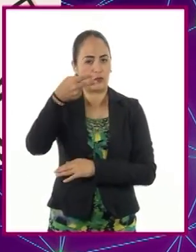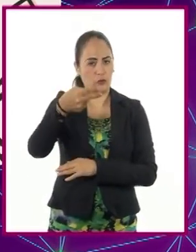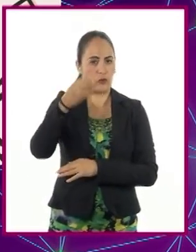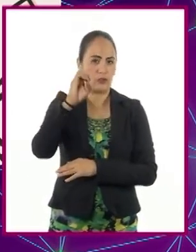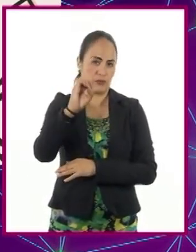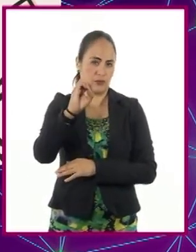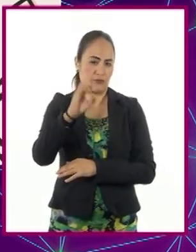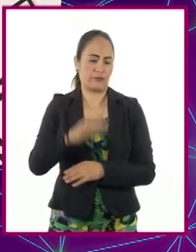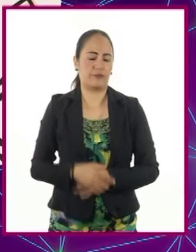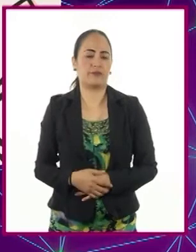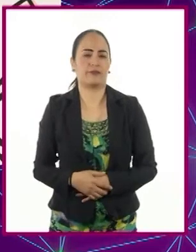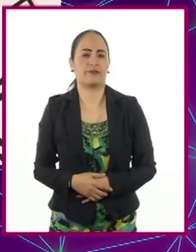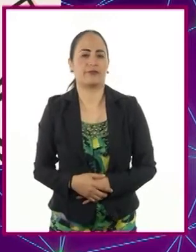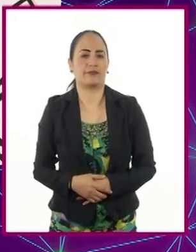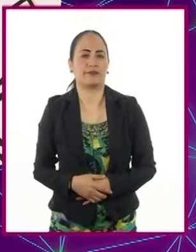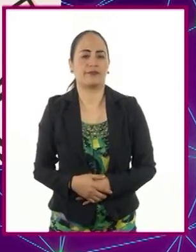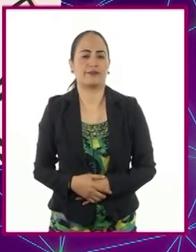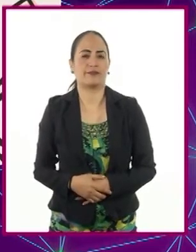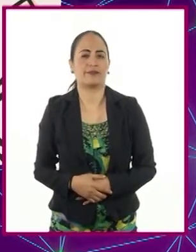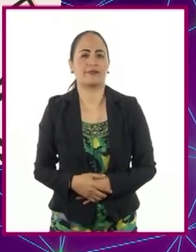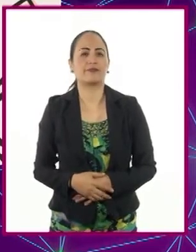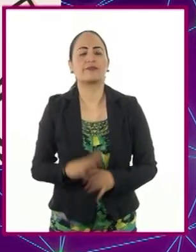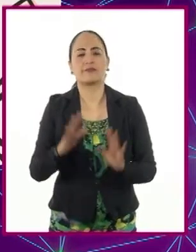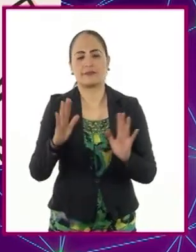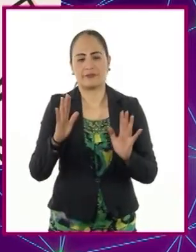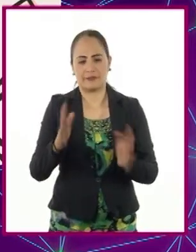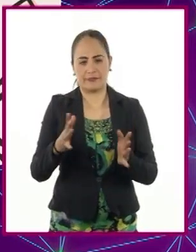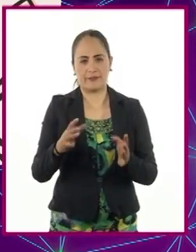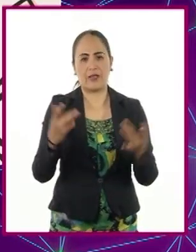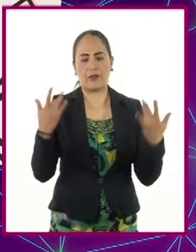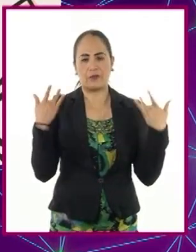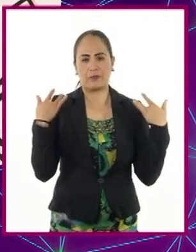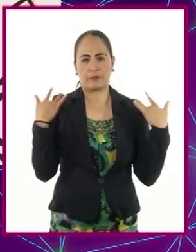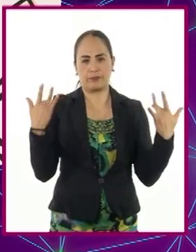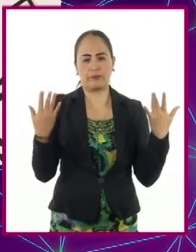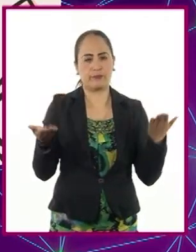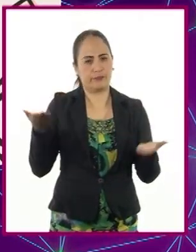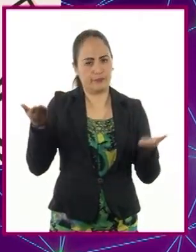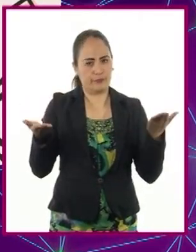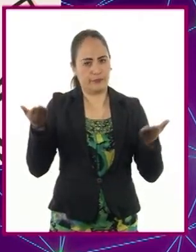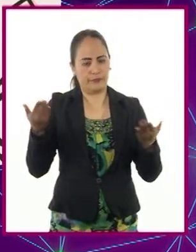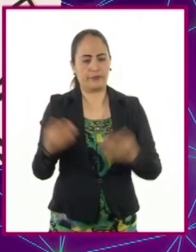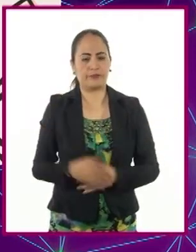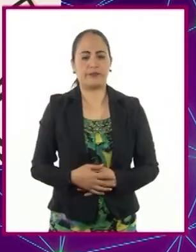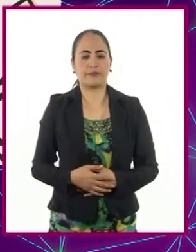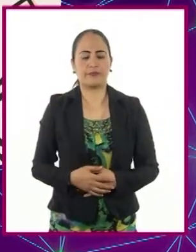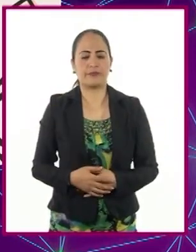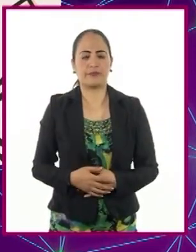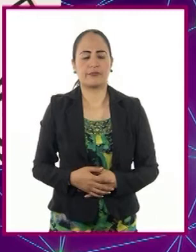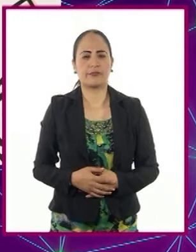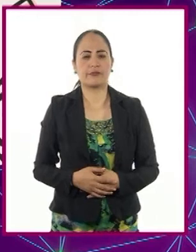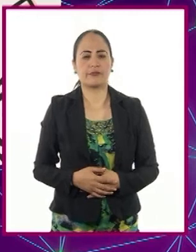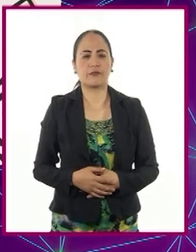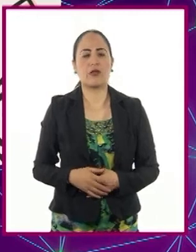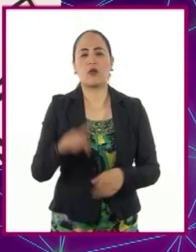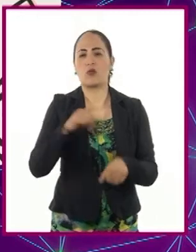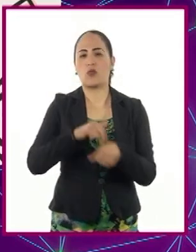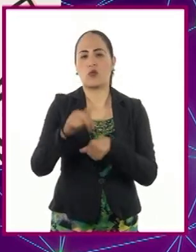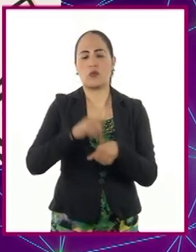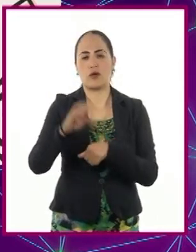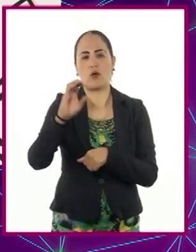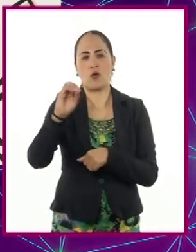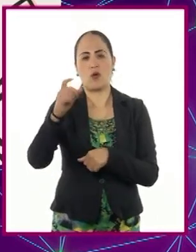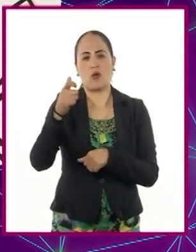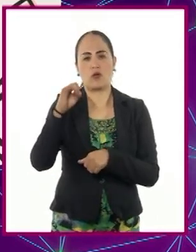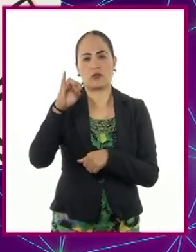0. Y tenemos un compuesto eléctricamente neutro. ¿Cuáles piensan que son los números de oxidación de los